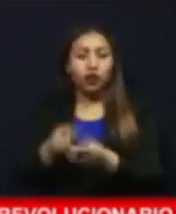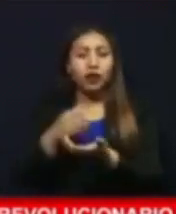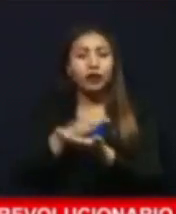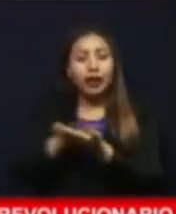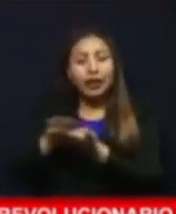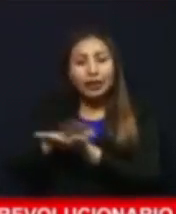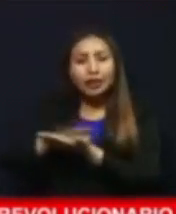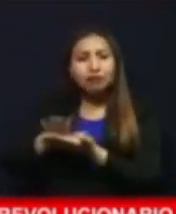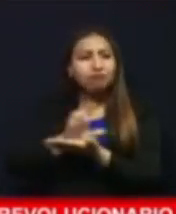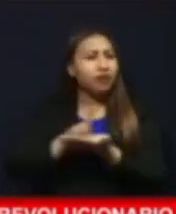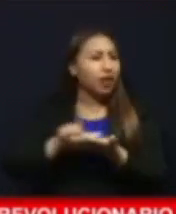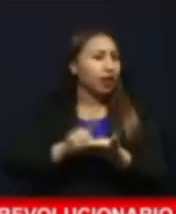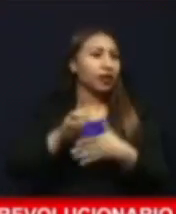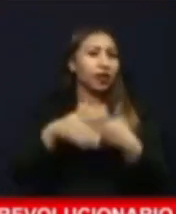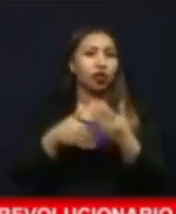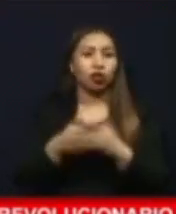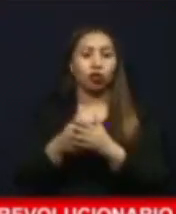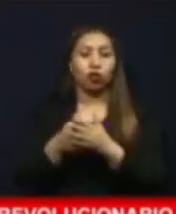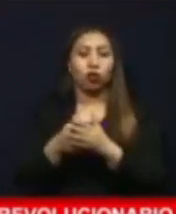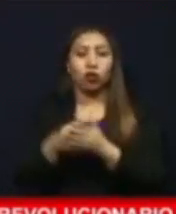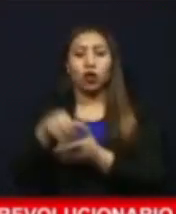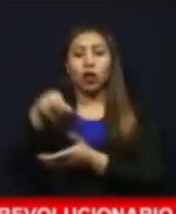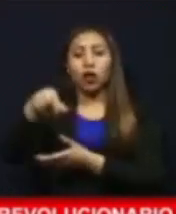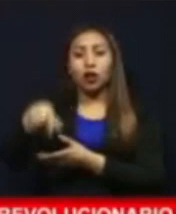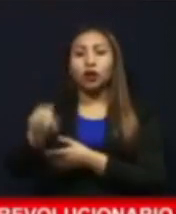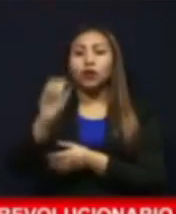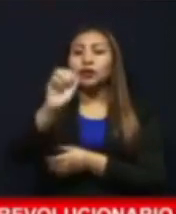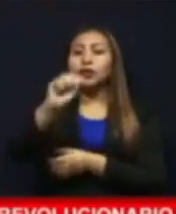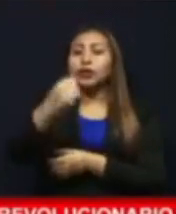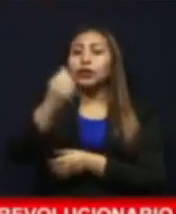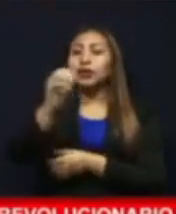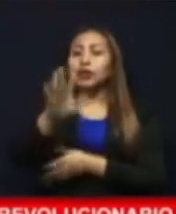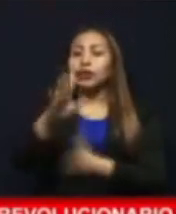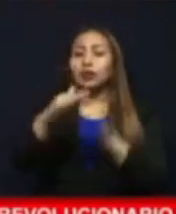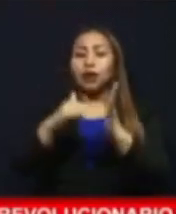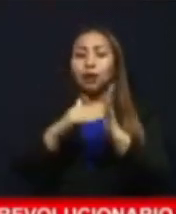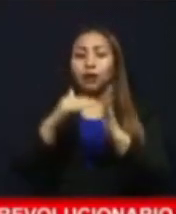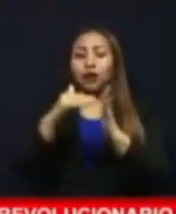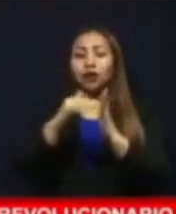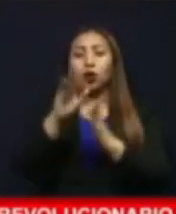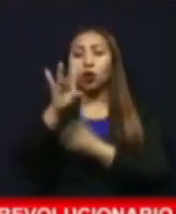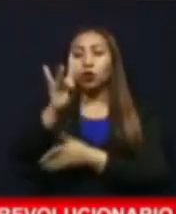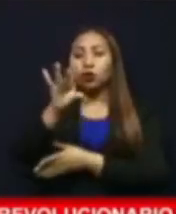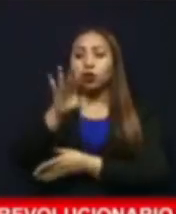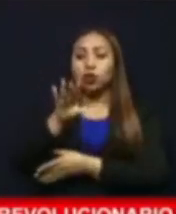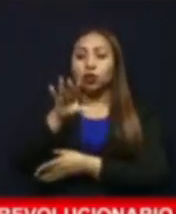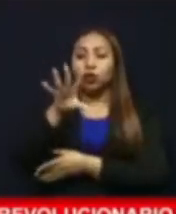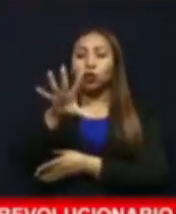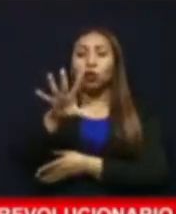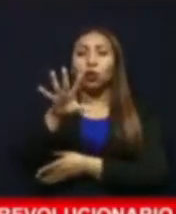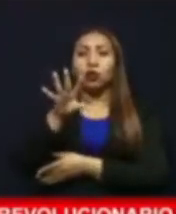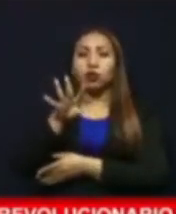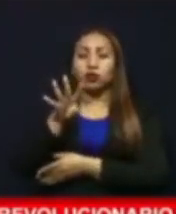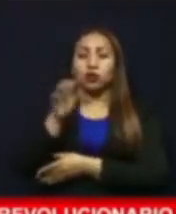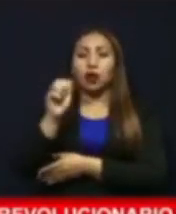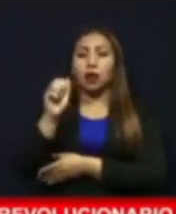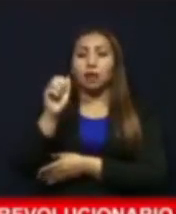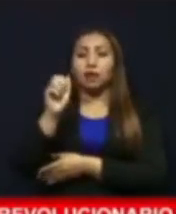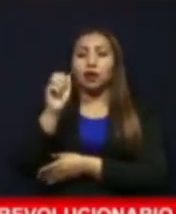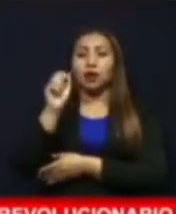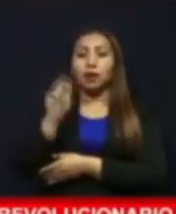millones 814 mil quinientos 22.07 aquí está